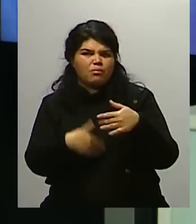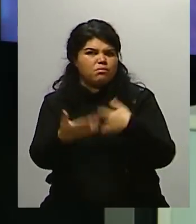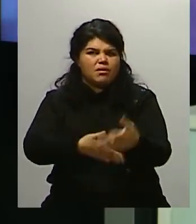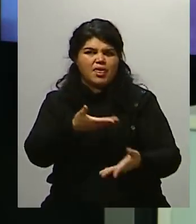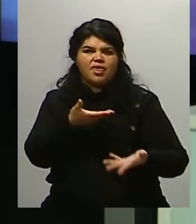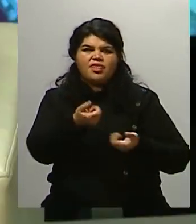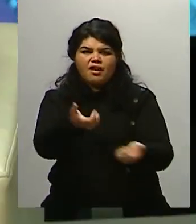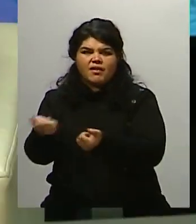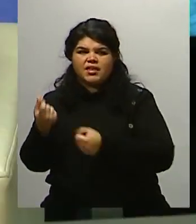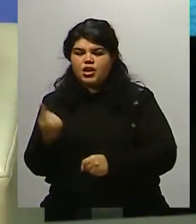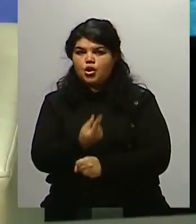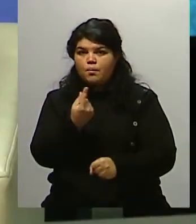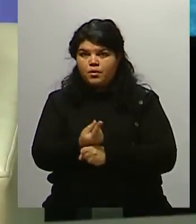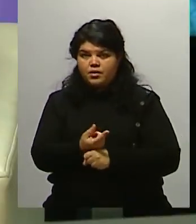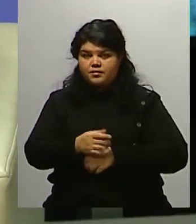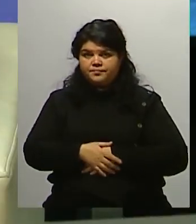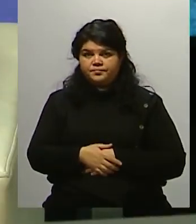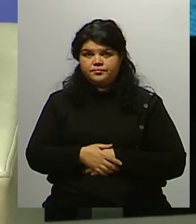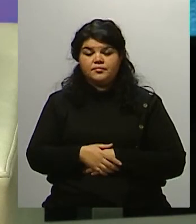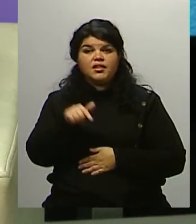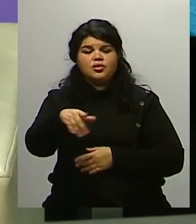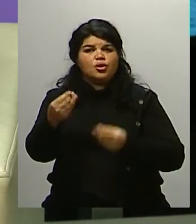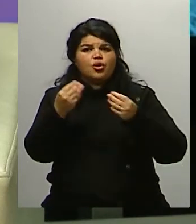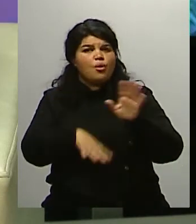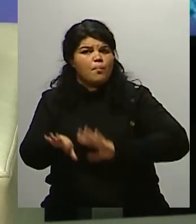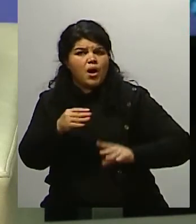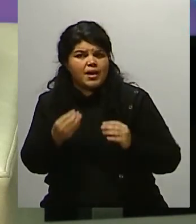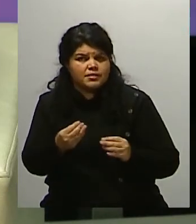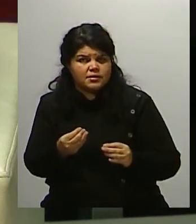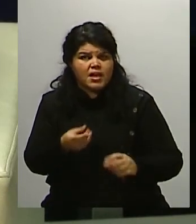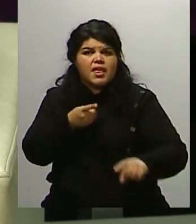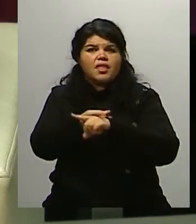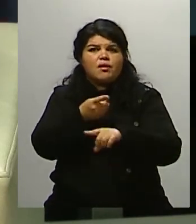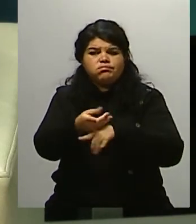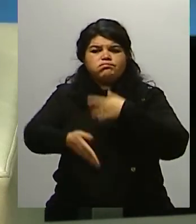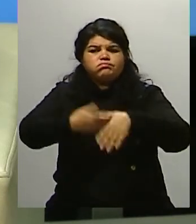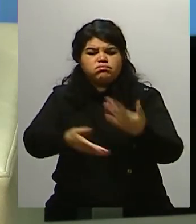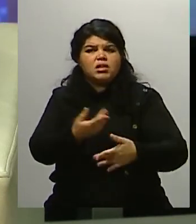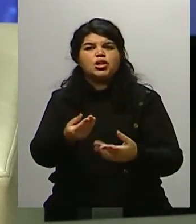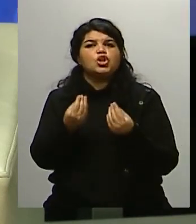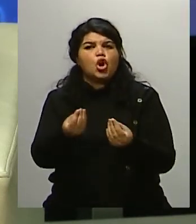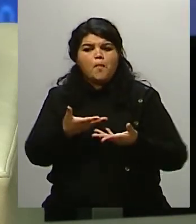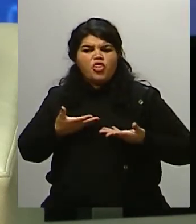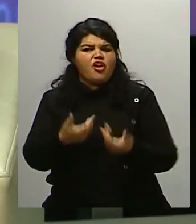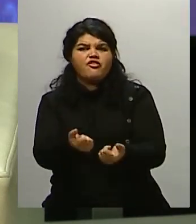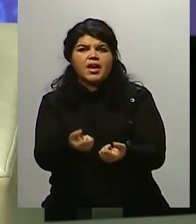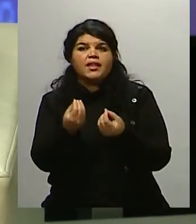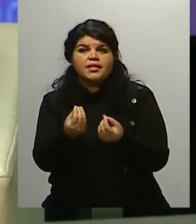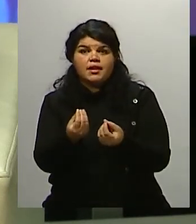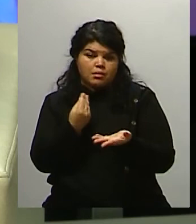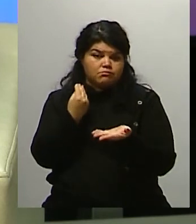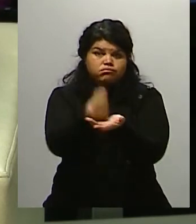única manera que vos lo podés hacer es a través de tu representación, a través de tu grupo que te va a defender ante cualquier